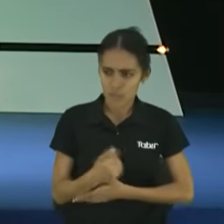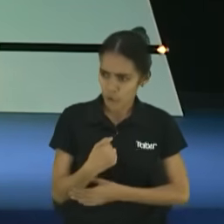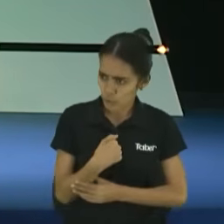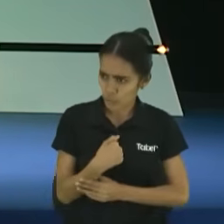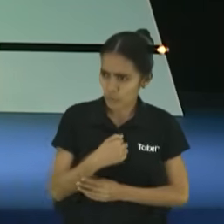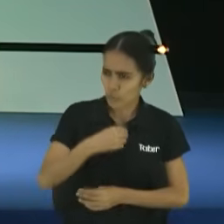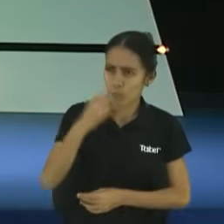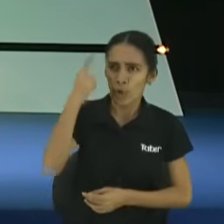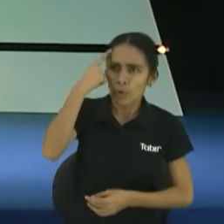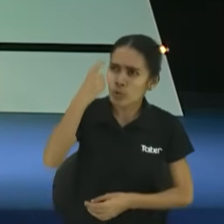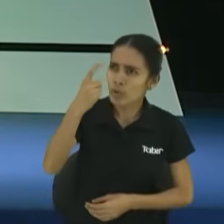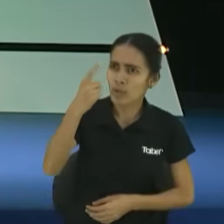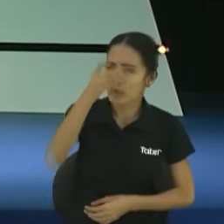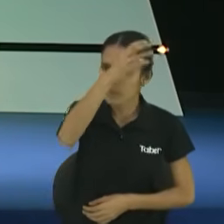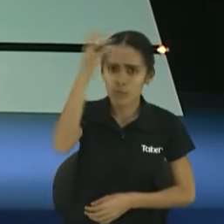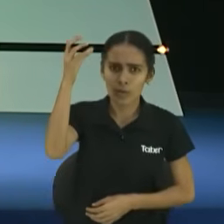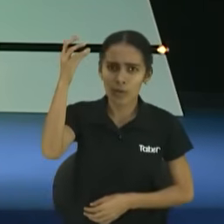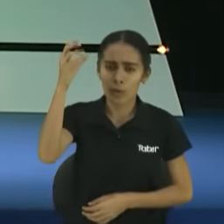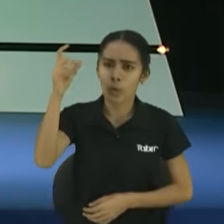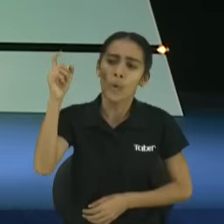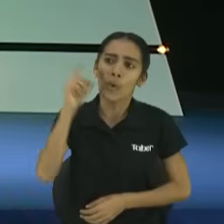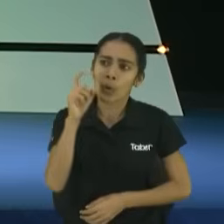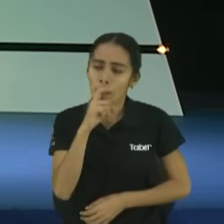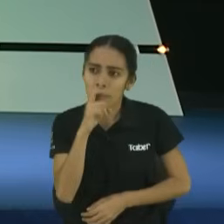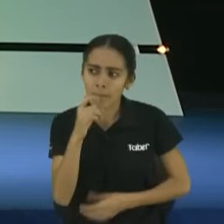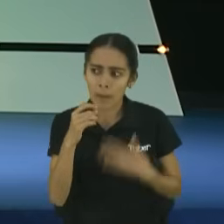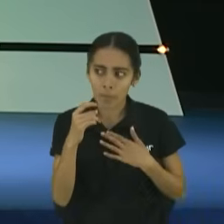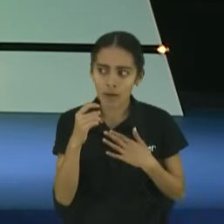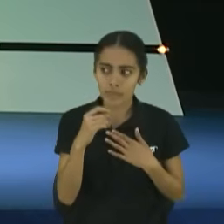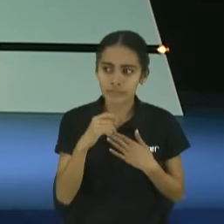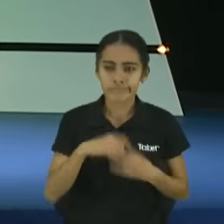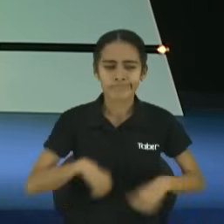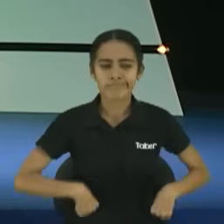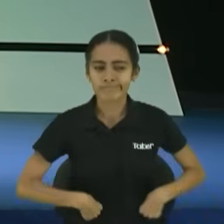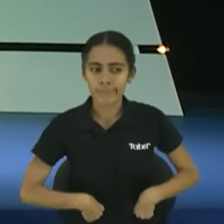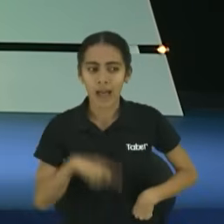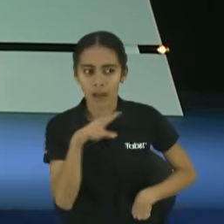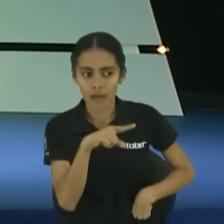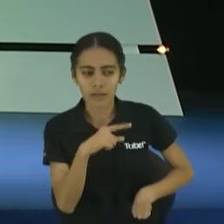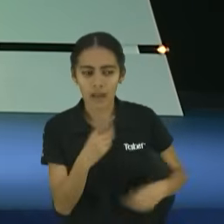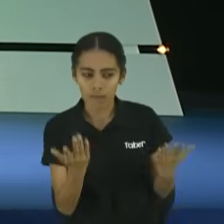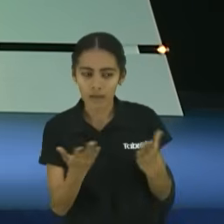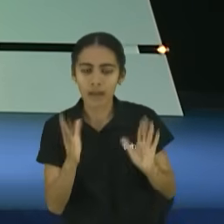y como ellos conocen al abuelo, ellos me dicen, a saber qué has hecho.